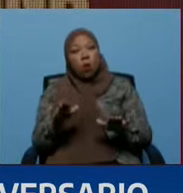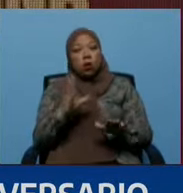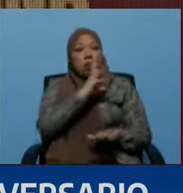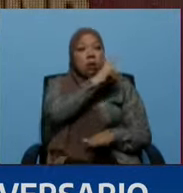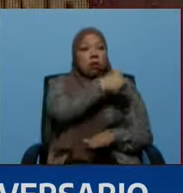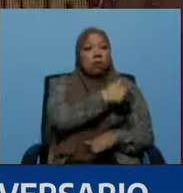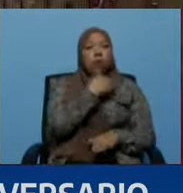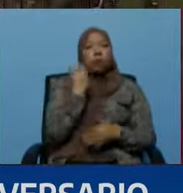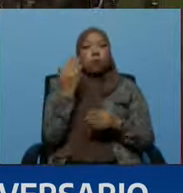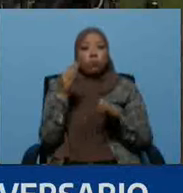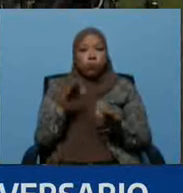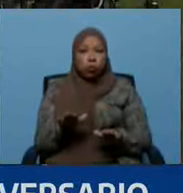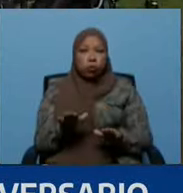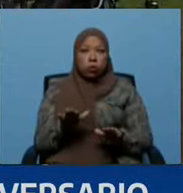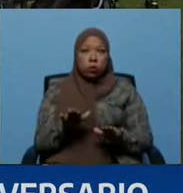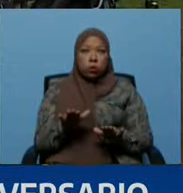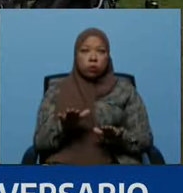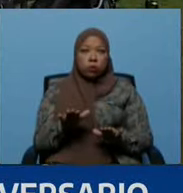murió.